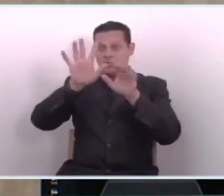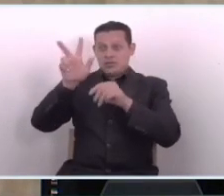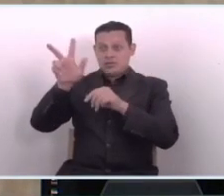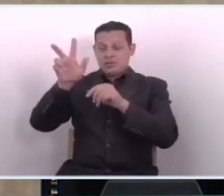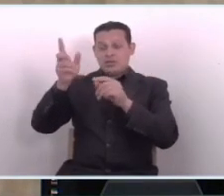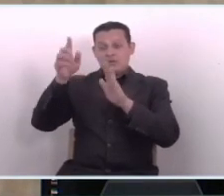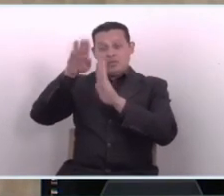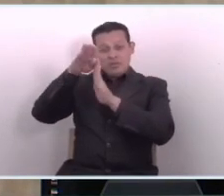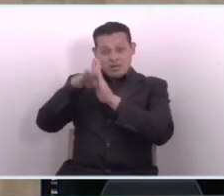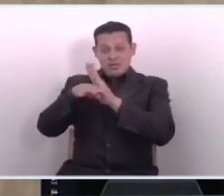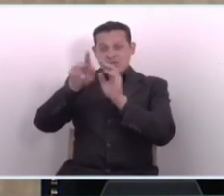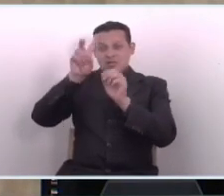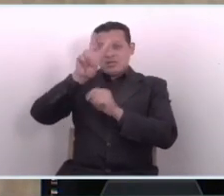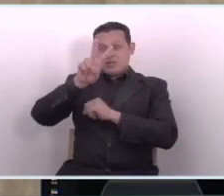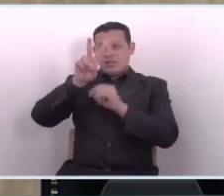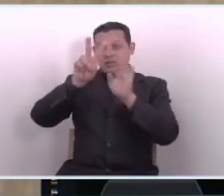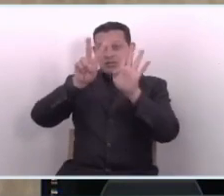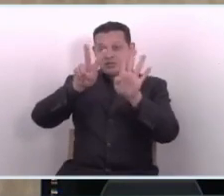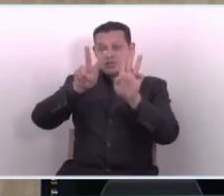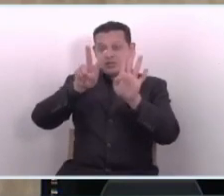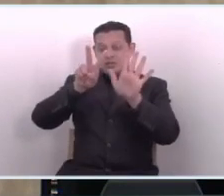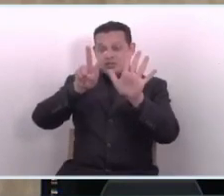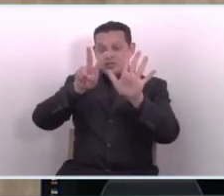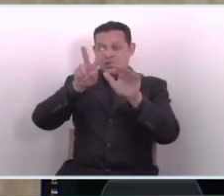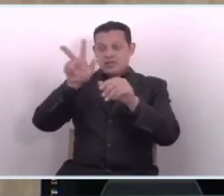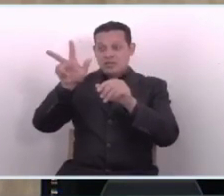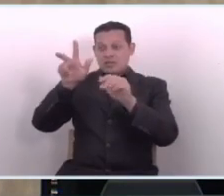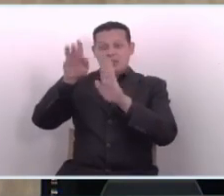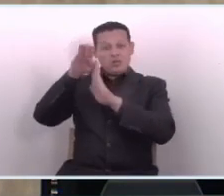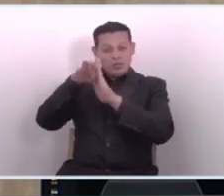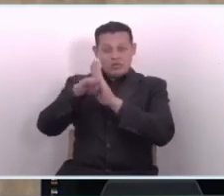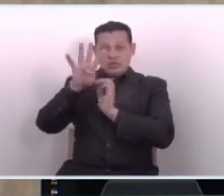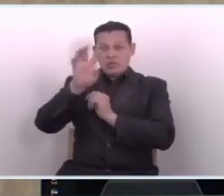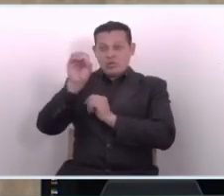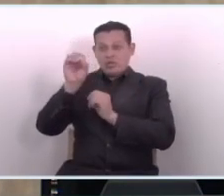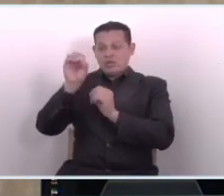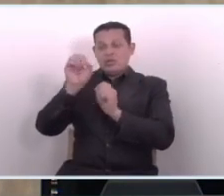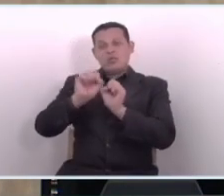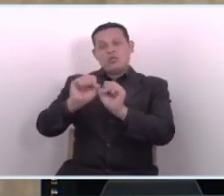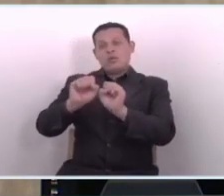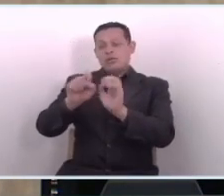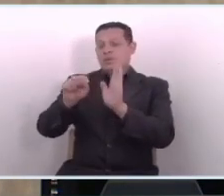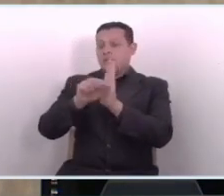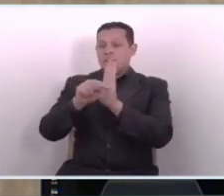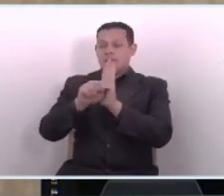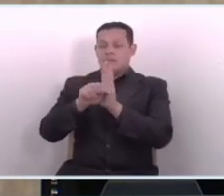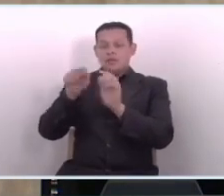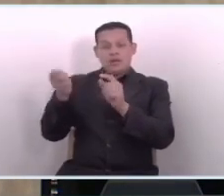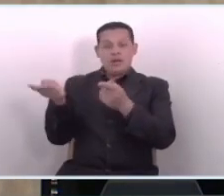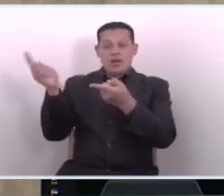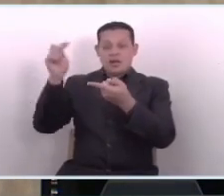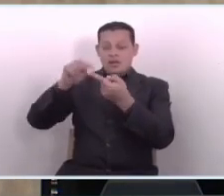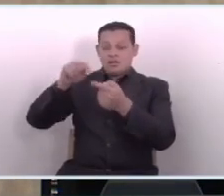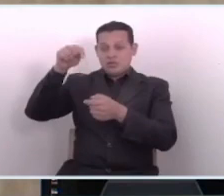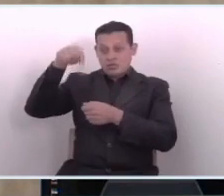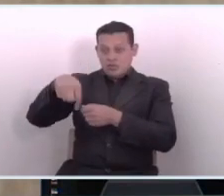113 a 73, es decir, 40 casos menos. Hasta el momento, hasta